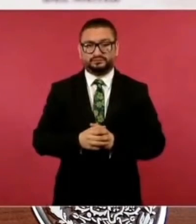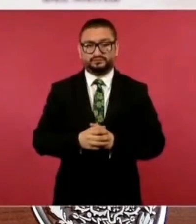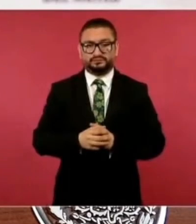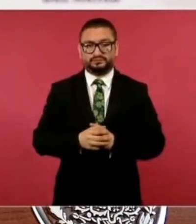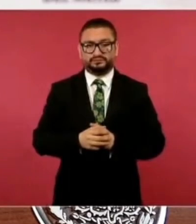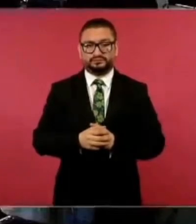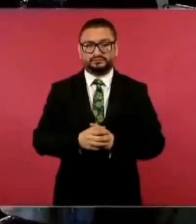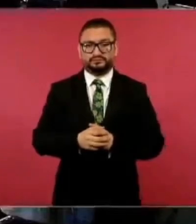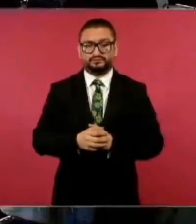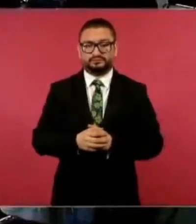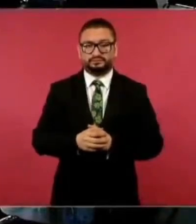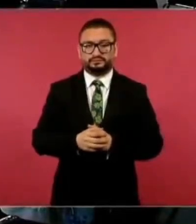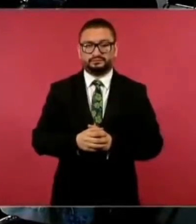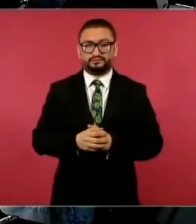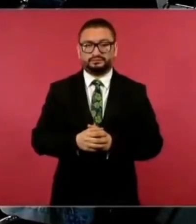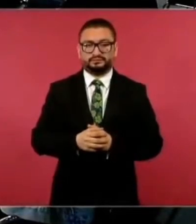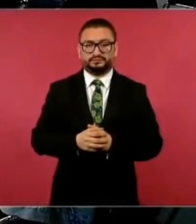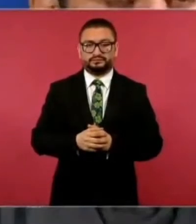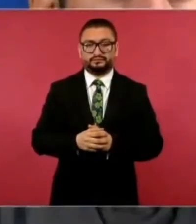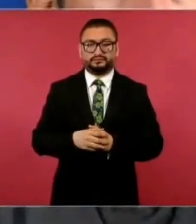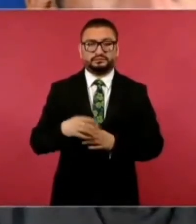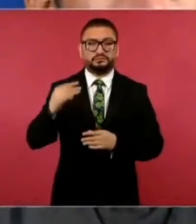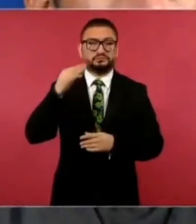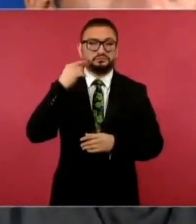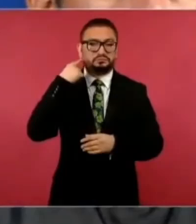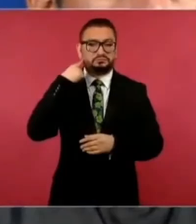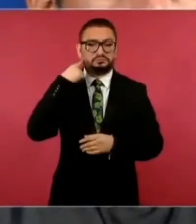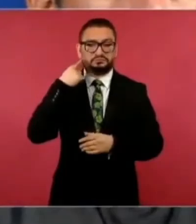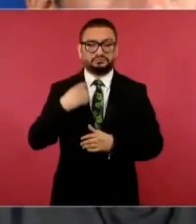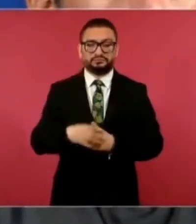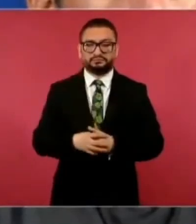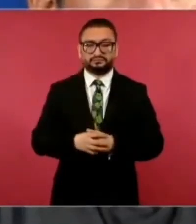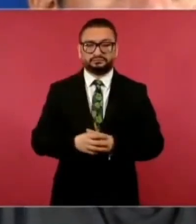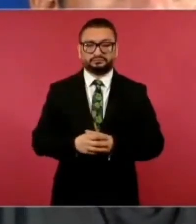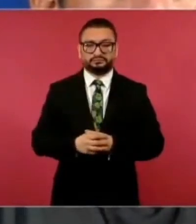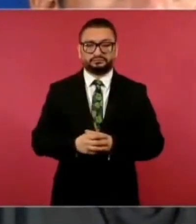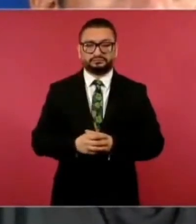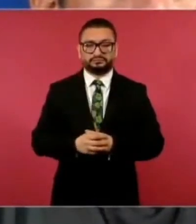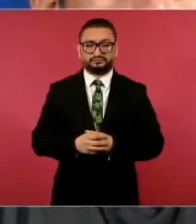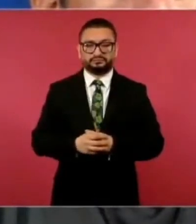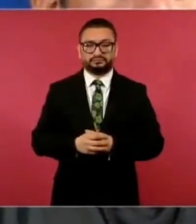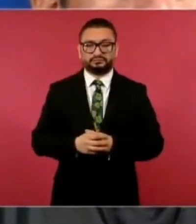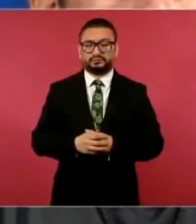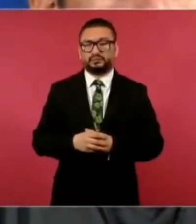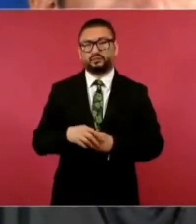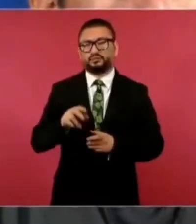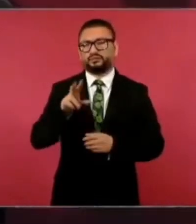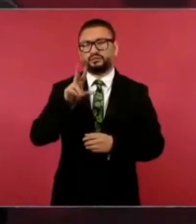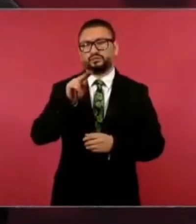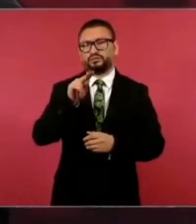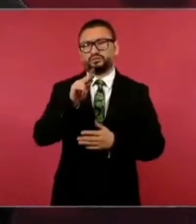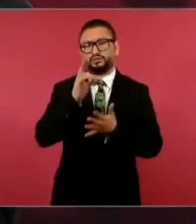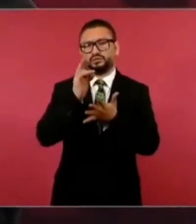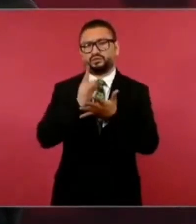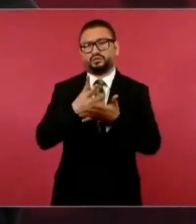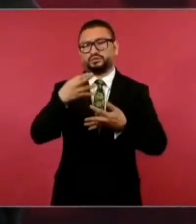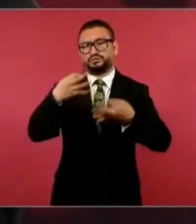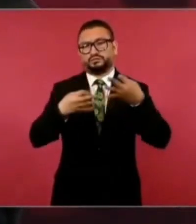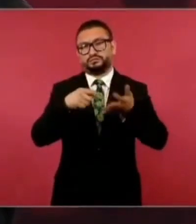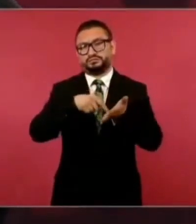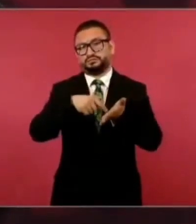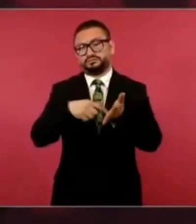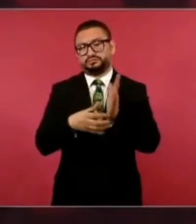¿Y no hay ninguna respuesta oficial por parte de por qué otorgaron ese asilo? No solo lo que sostienen en el juicio,